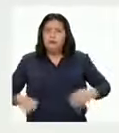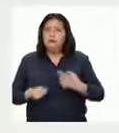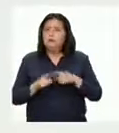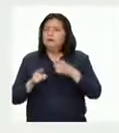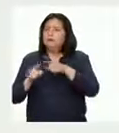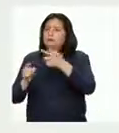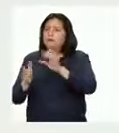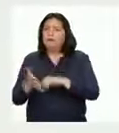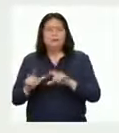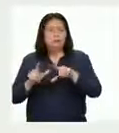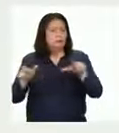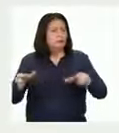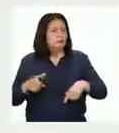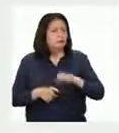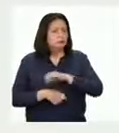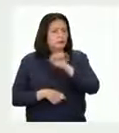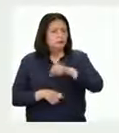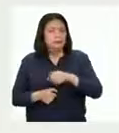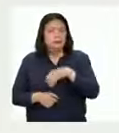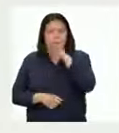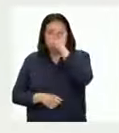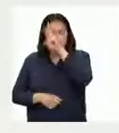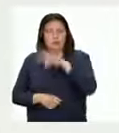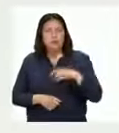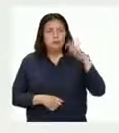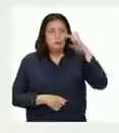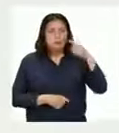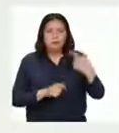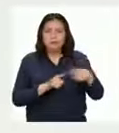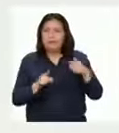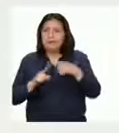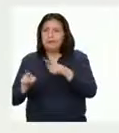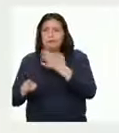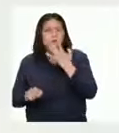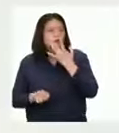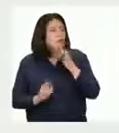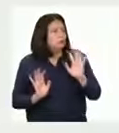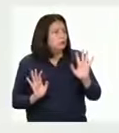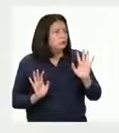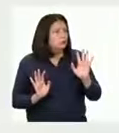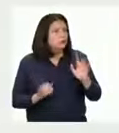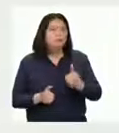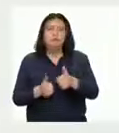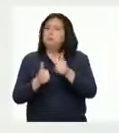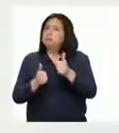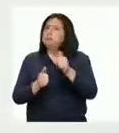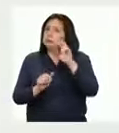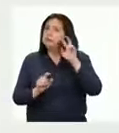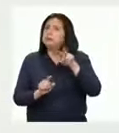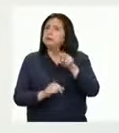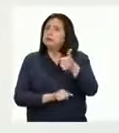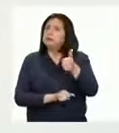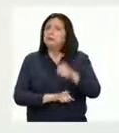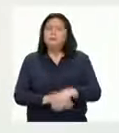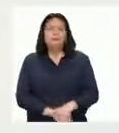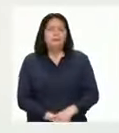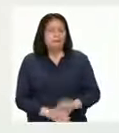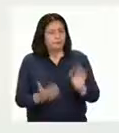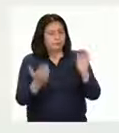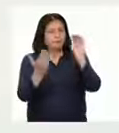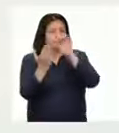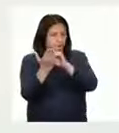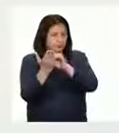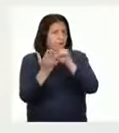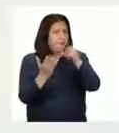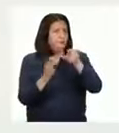varias regiones de la sierra, pero las de Cusco y las de Puno tienen colores distintos. Buena observación, Patti. Anotemos